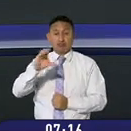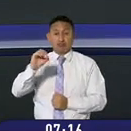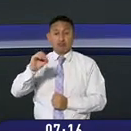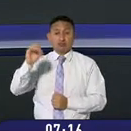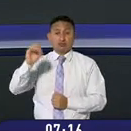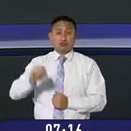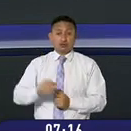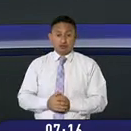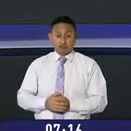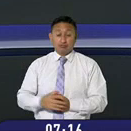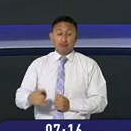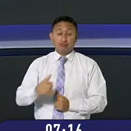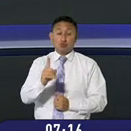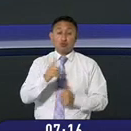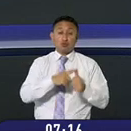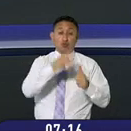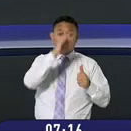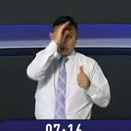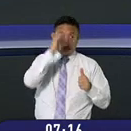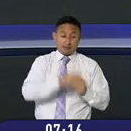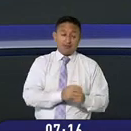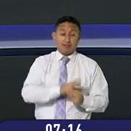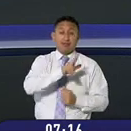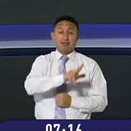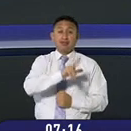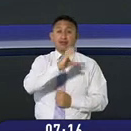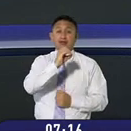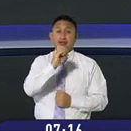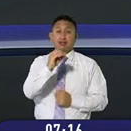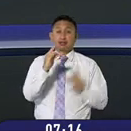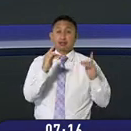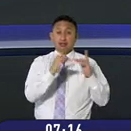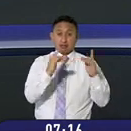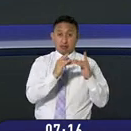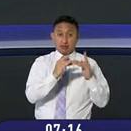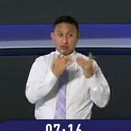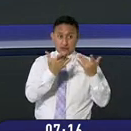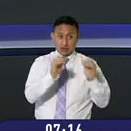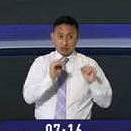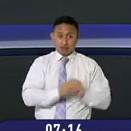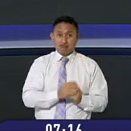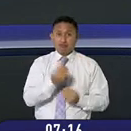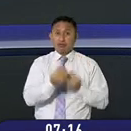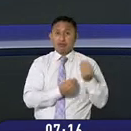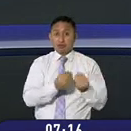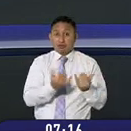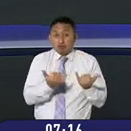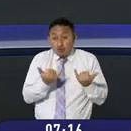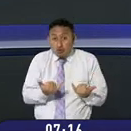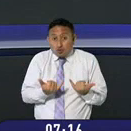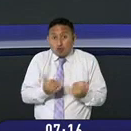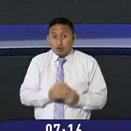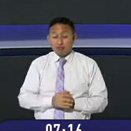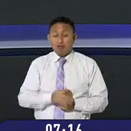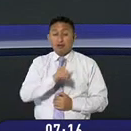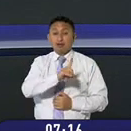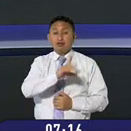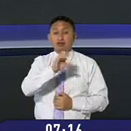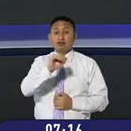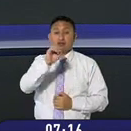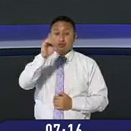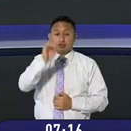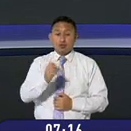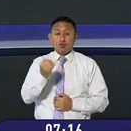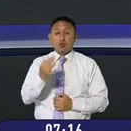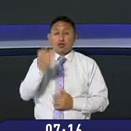para dividir las 300 camas en casos COVID y especialidades. Claro, hay que ver en ese punto del 100% cuántos son casos COVID y